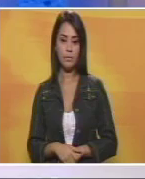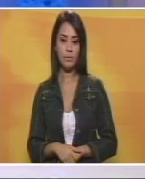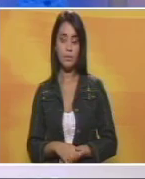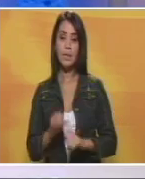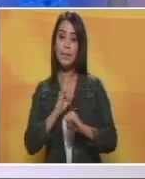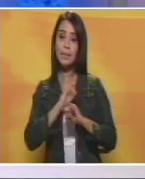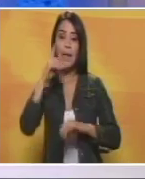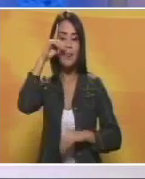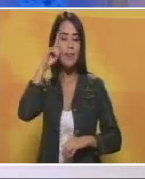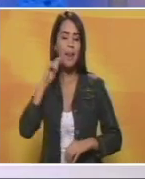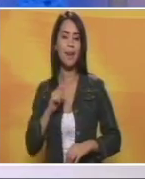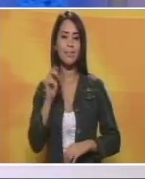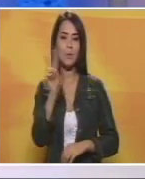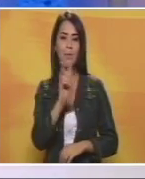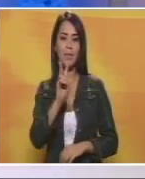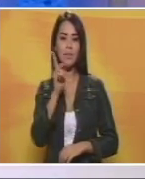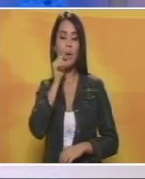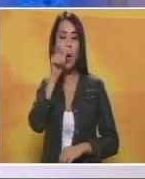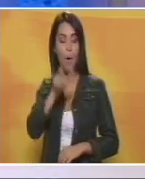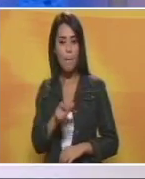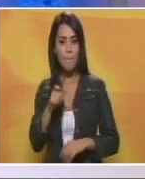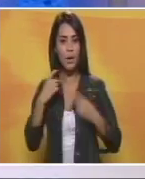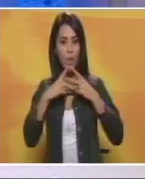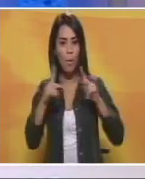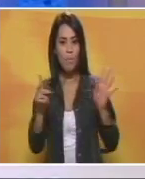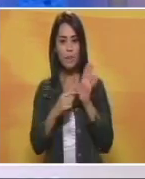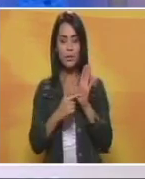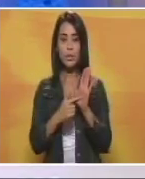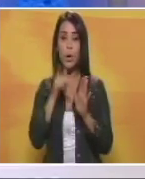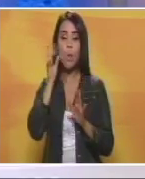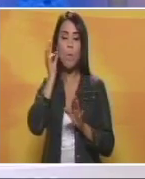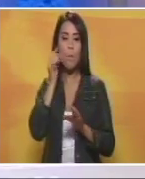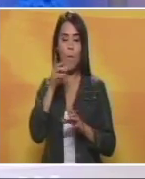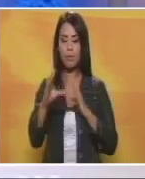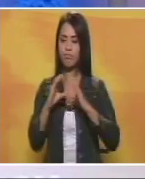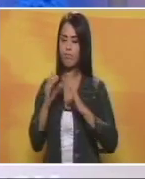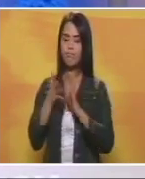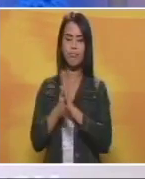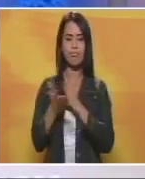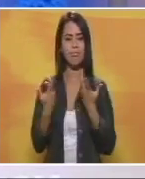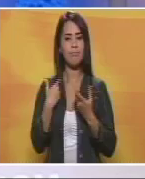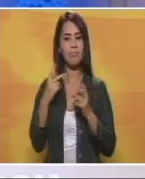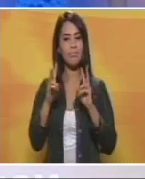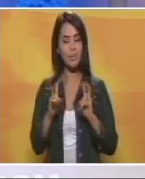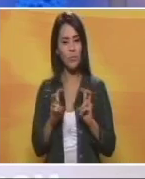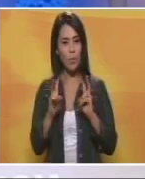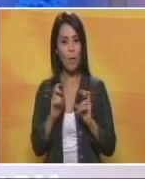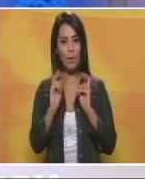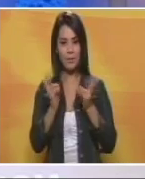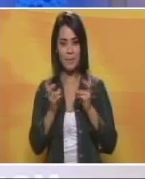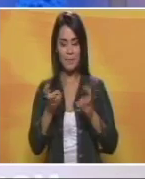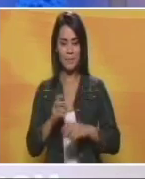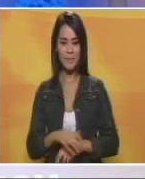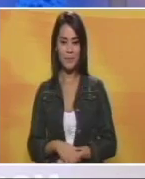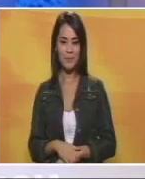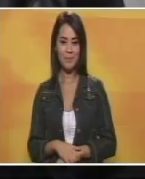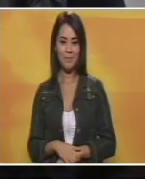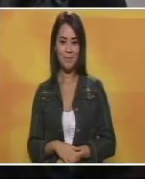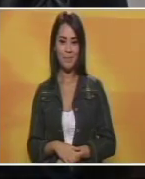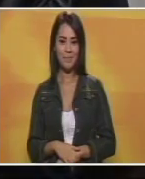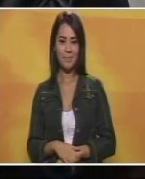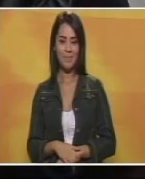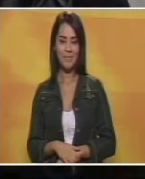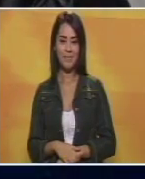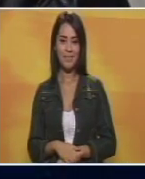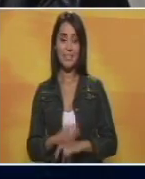Cerramos con talento nacional. Dani Barón compartió con nuestra compañera Bárbara Crespo para contarnos los detalles de su nuevo promocional, Chama. La